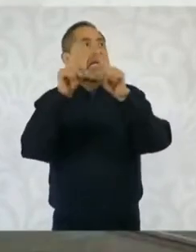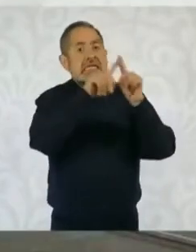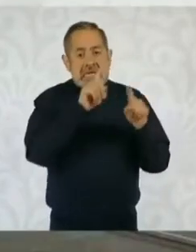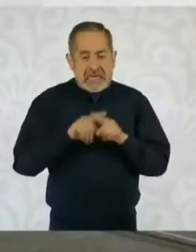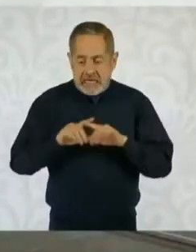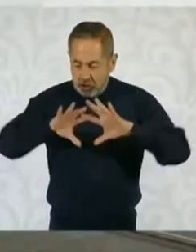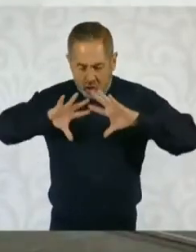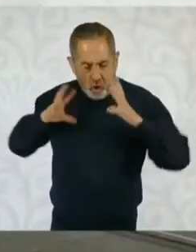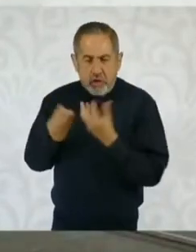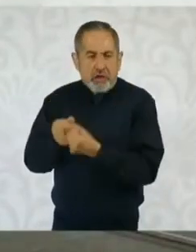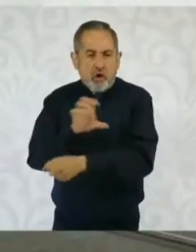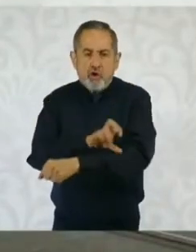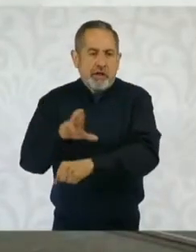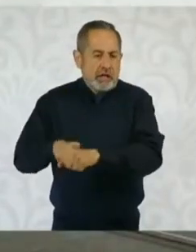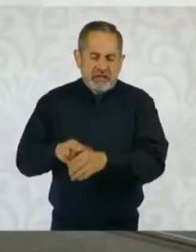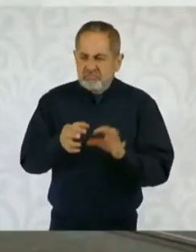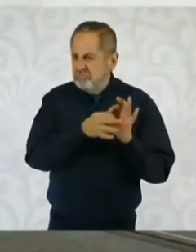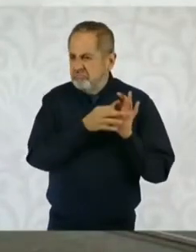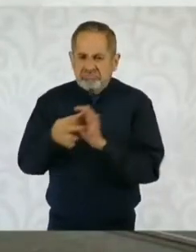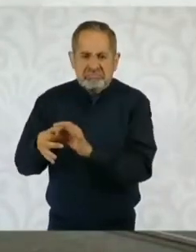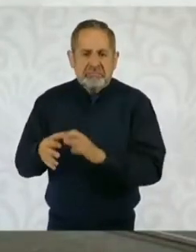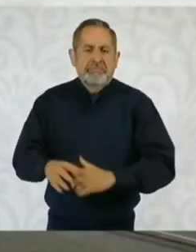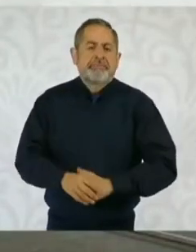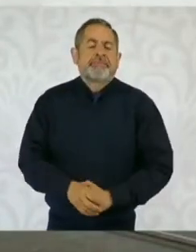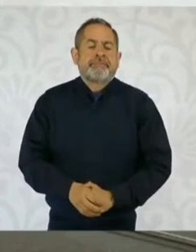la información. La siguiente, por favor.